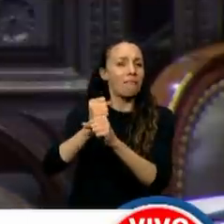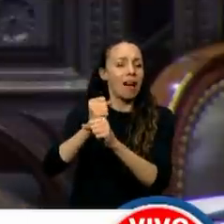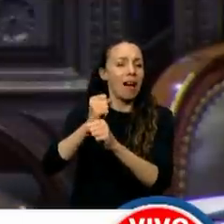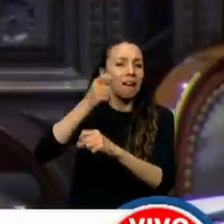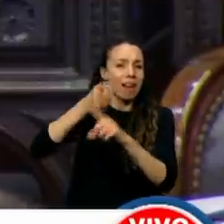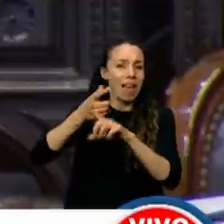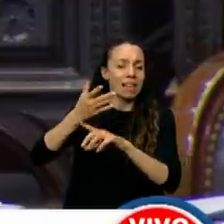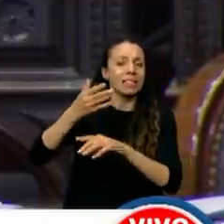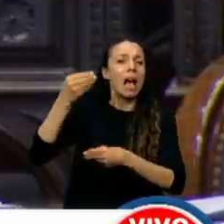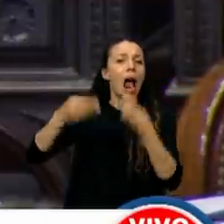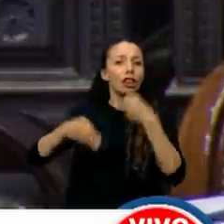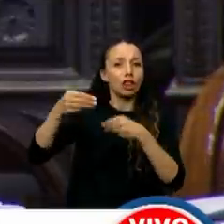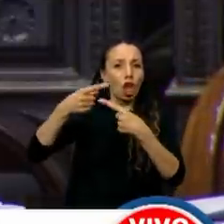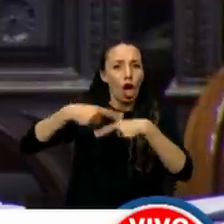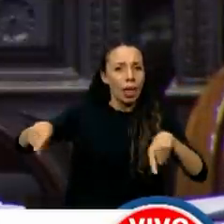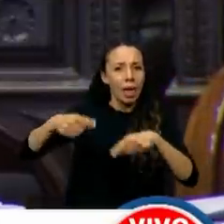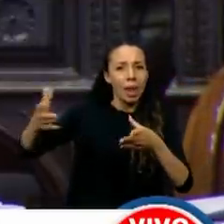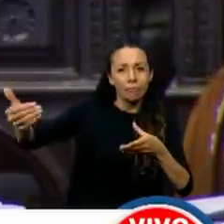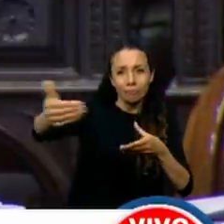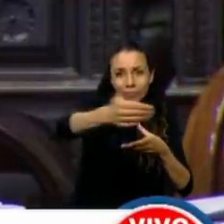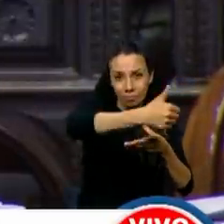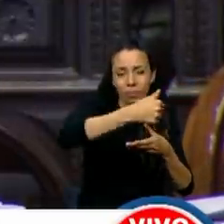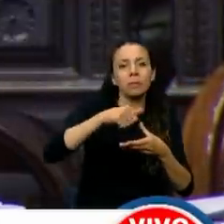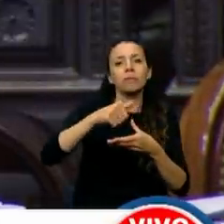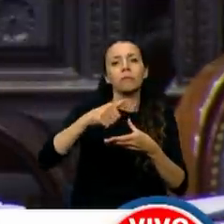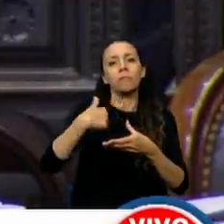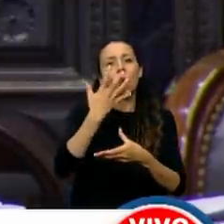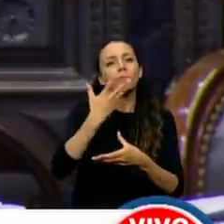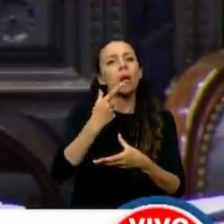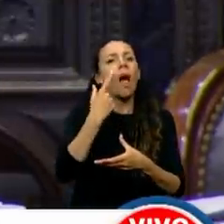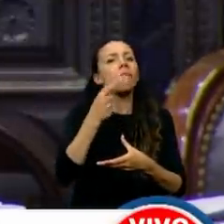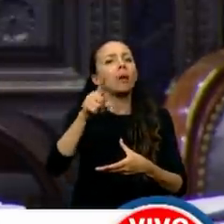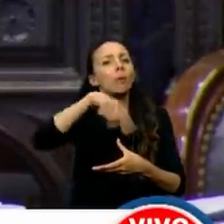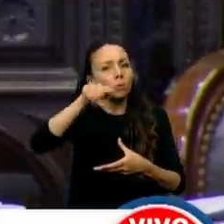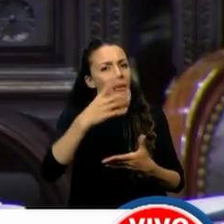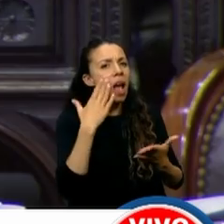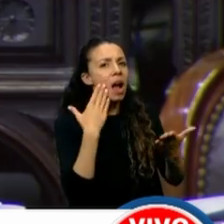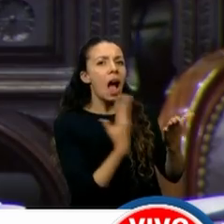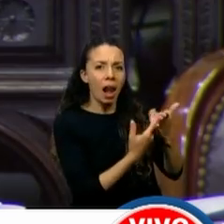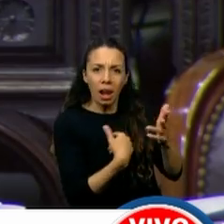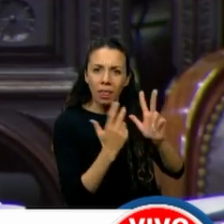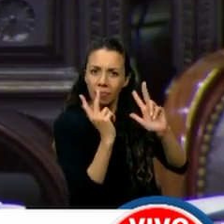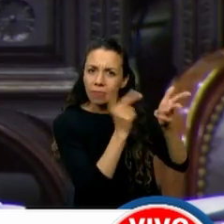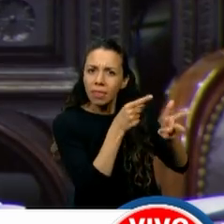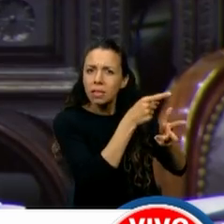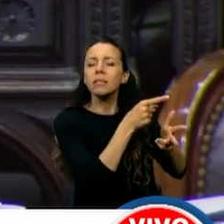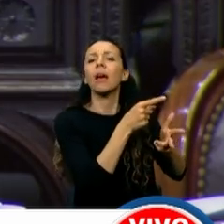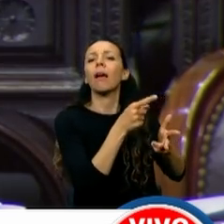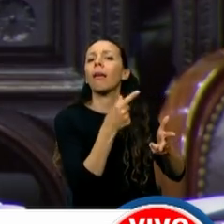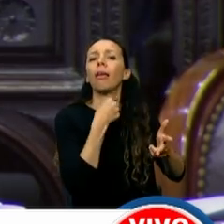sentada entre nosotros me gustaría saber si están dispuestos a decirle la cara que no quieren que ella y sus compañeros trabajen en mejores condiciones